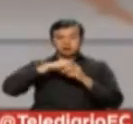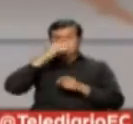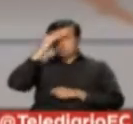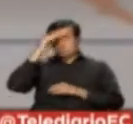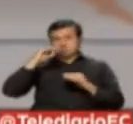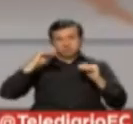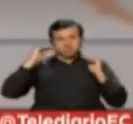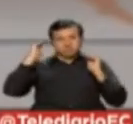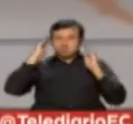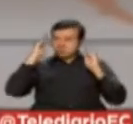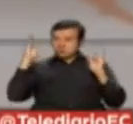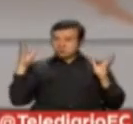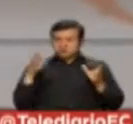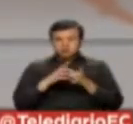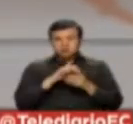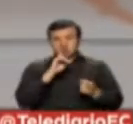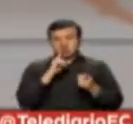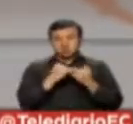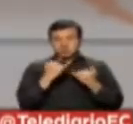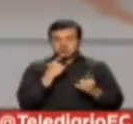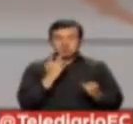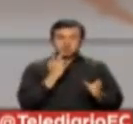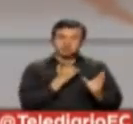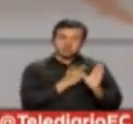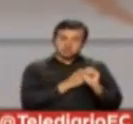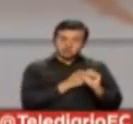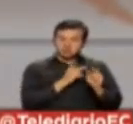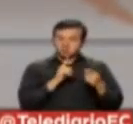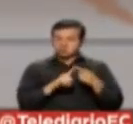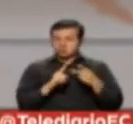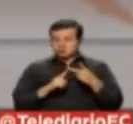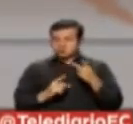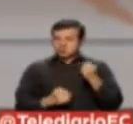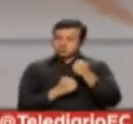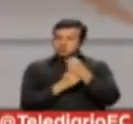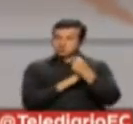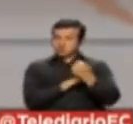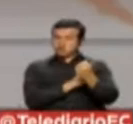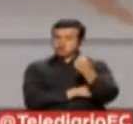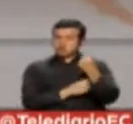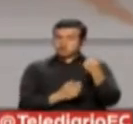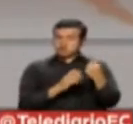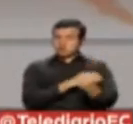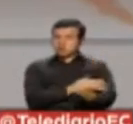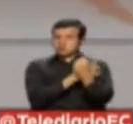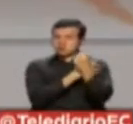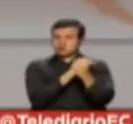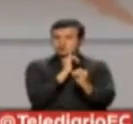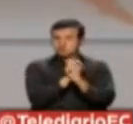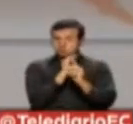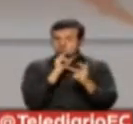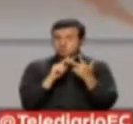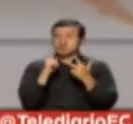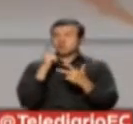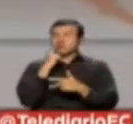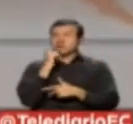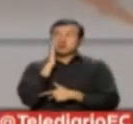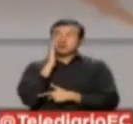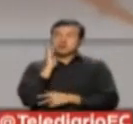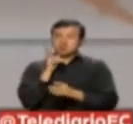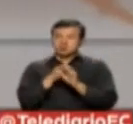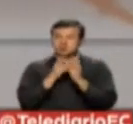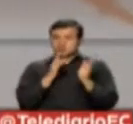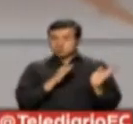entonces cómo ven a sobre hablado de participación de un fortalecimiento institucional de involucramiento de padres y madres de familia